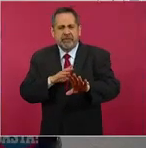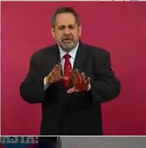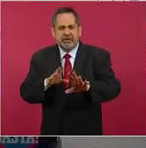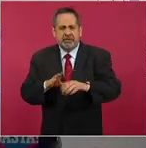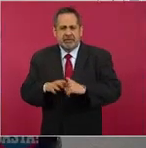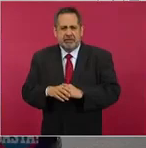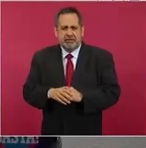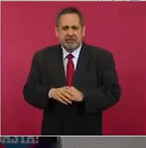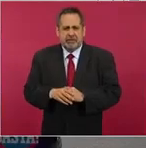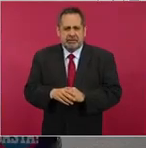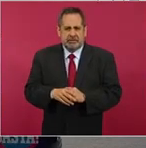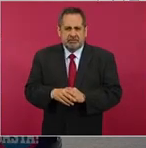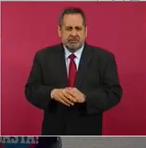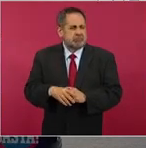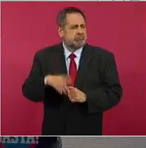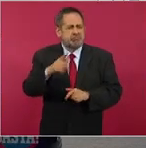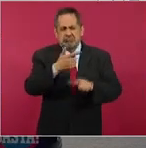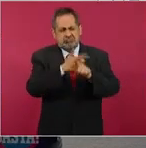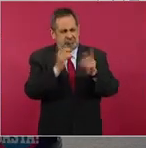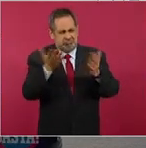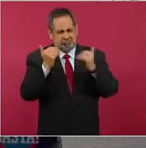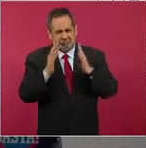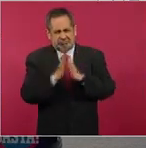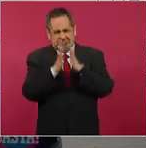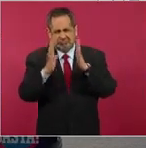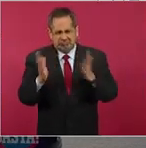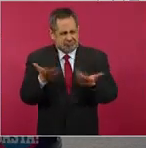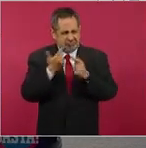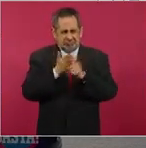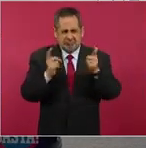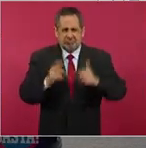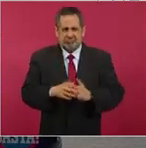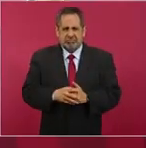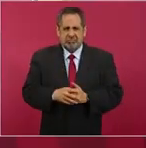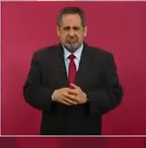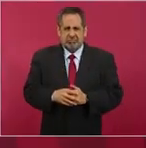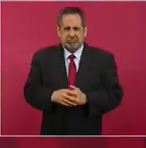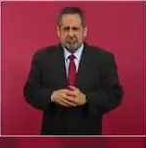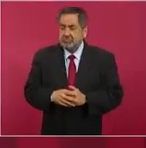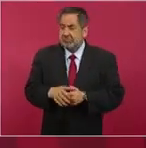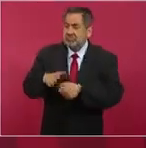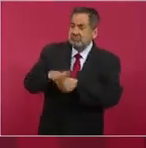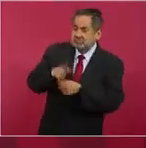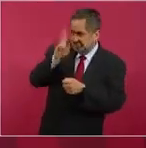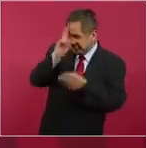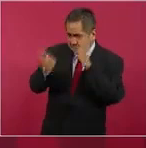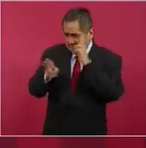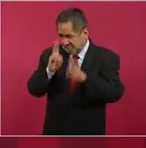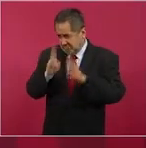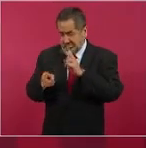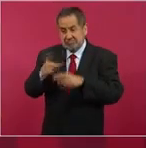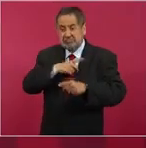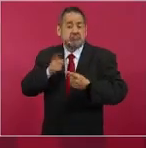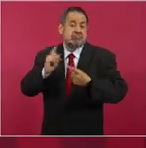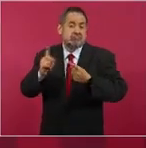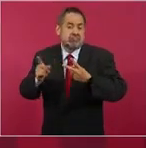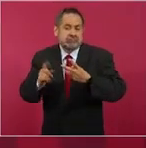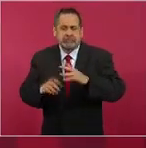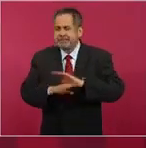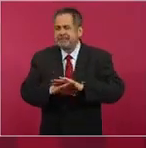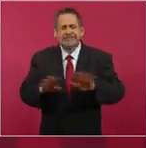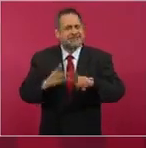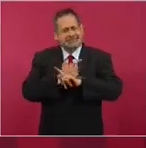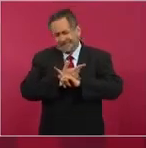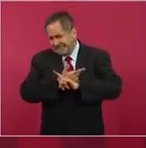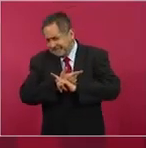veces que no confían. Participen libremente. ¿Está garantizado, no va a haber represalias para ningún ciudadano, nadie, trabajador? Pues si